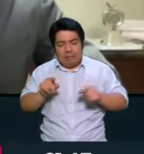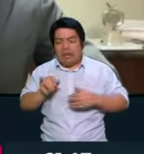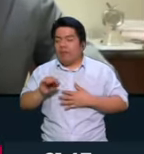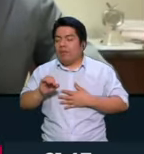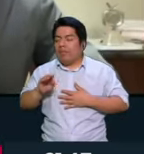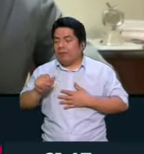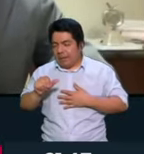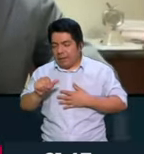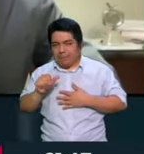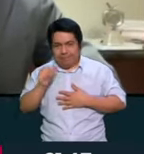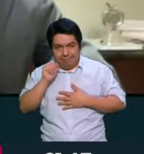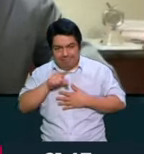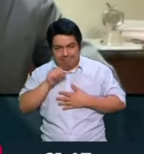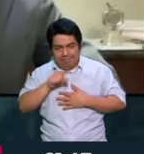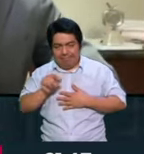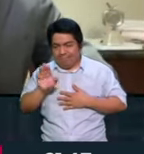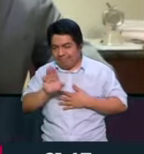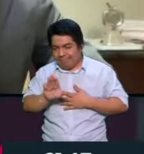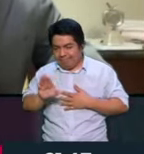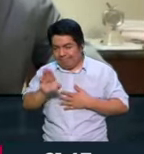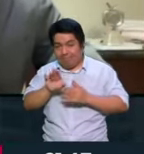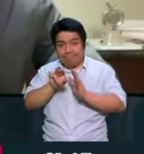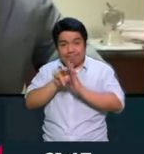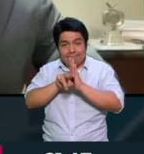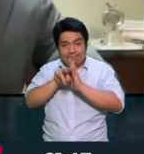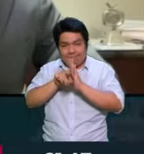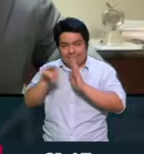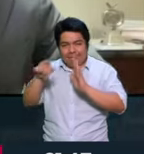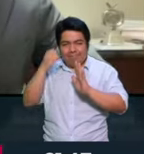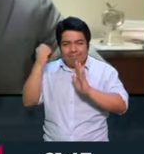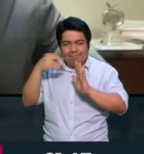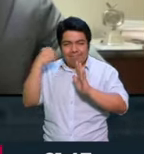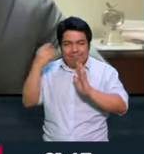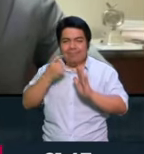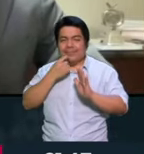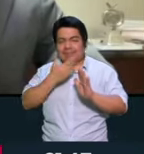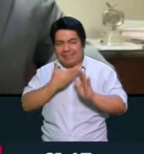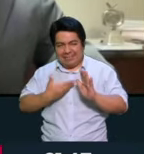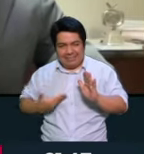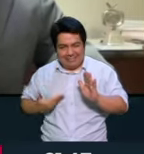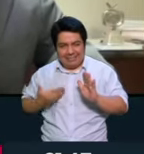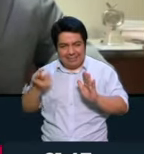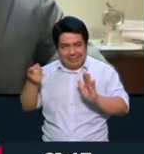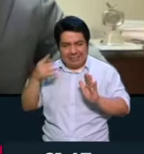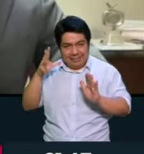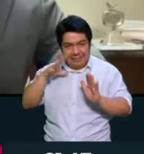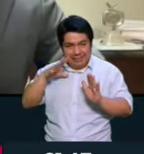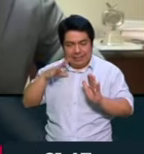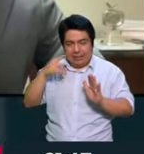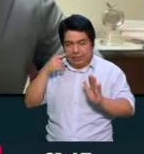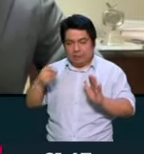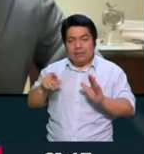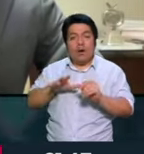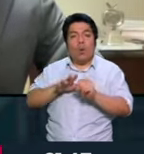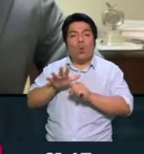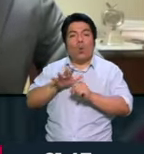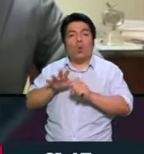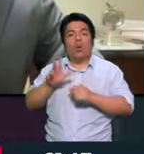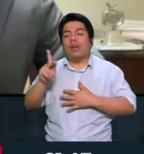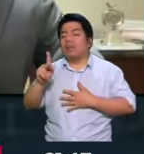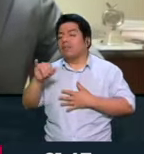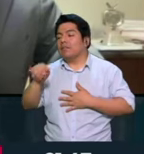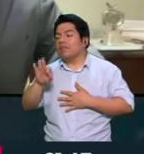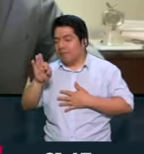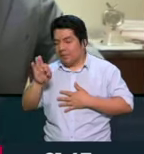y también como cada miércoles presentamos un video en la conferencia matutina presidencial. Esta vez, a propósito de la reforma al